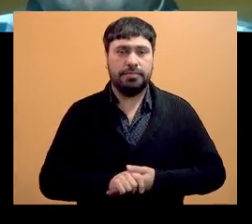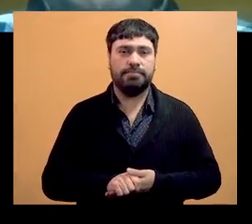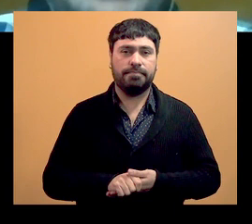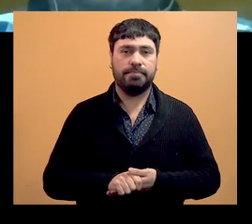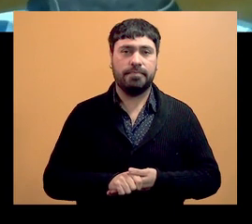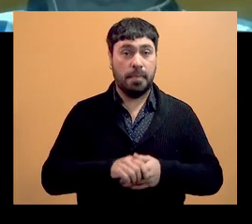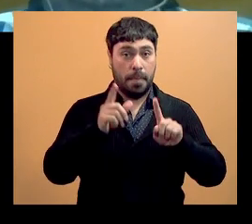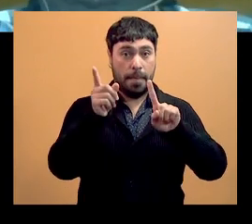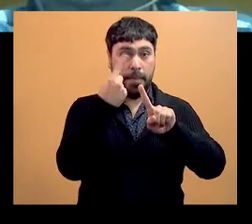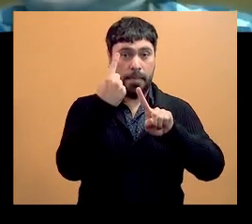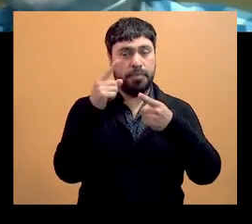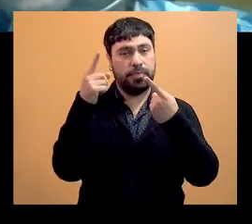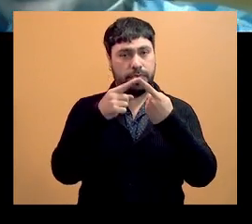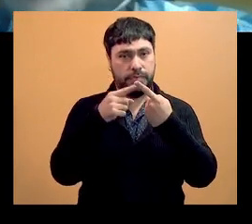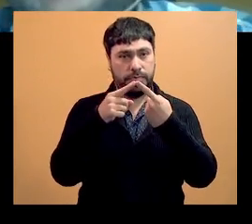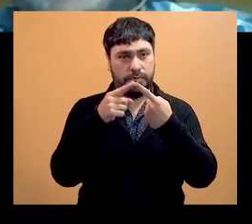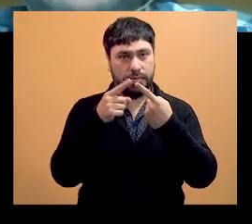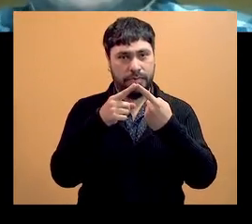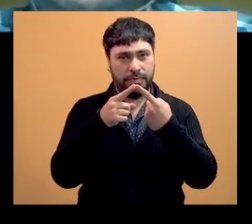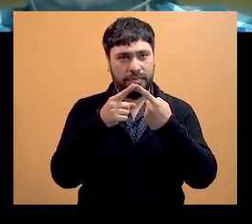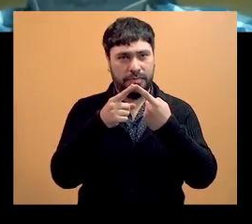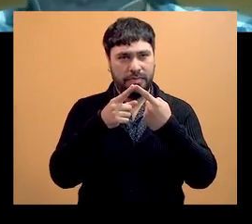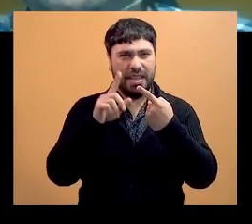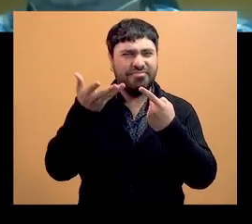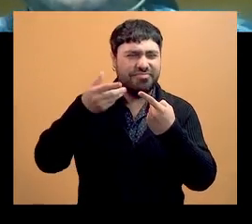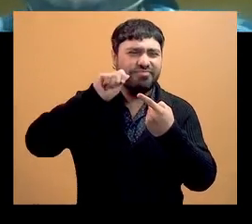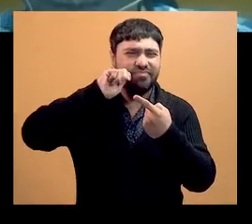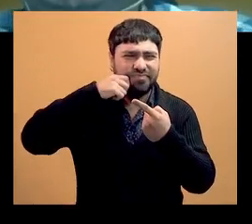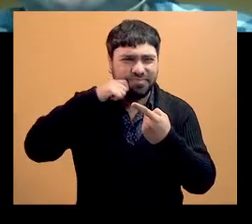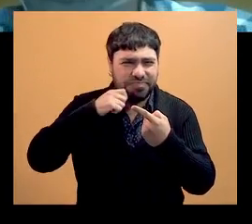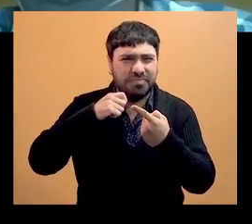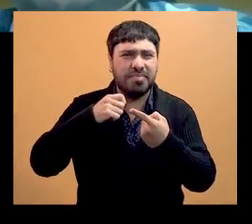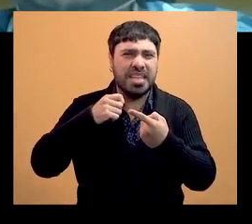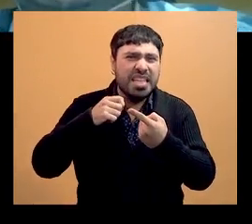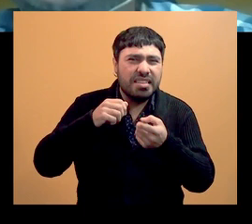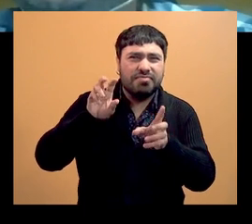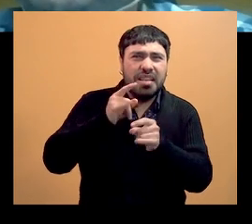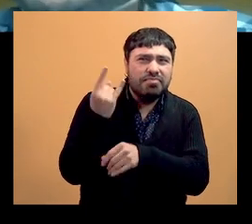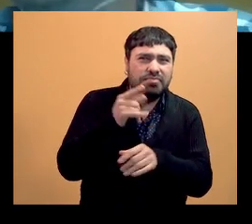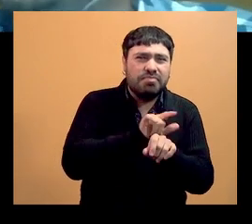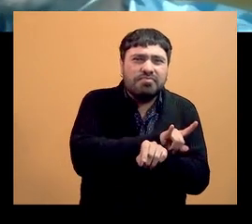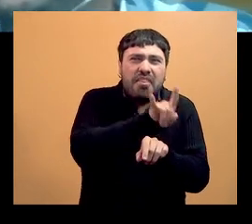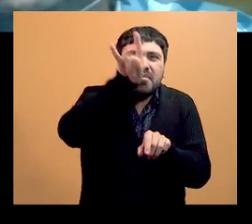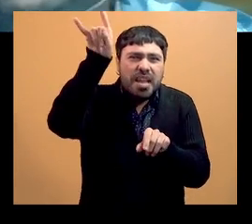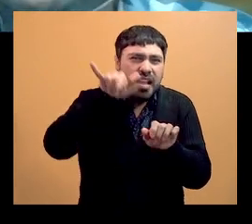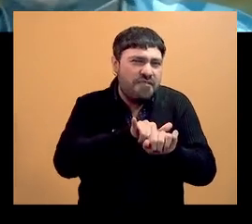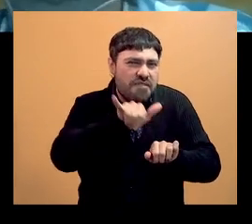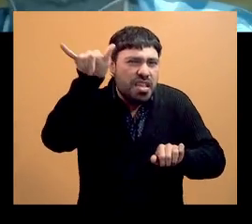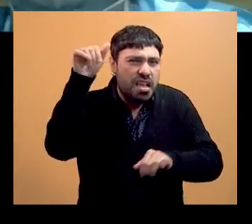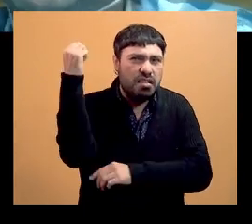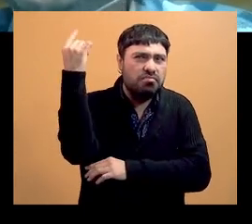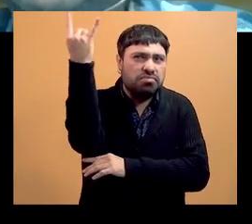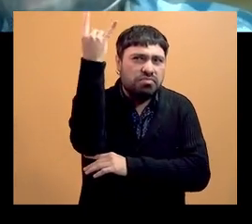una breve revisión de lo que ha sido la carrera espacial hasta ahora, la perspectiva histórica de esto, básicamente la década del